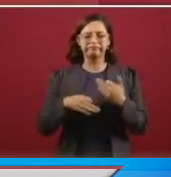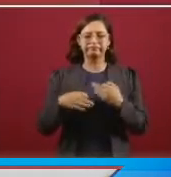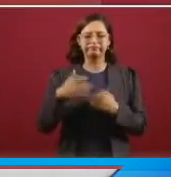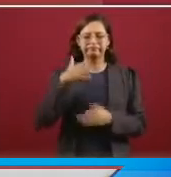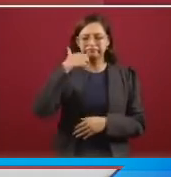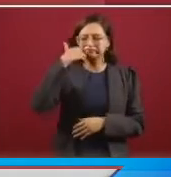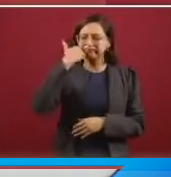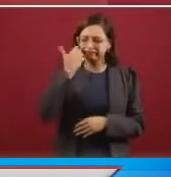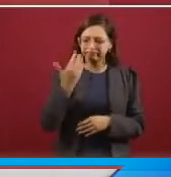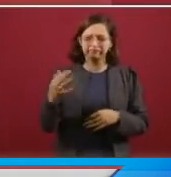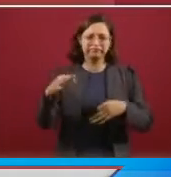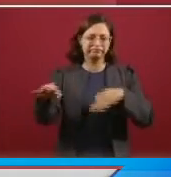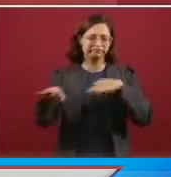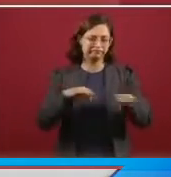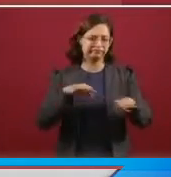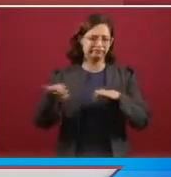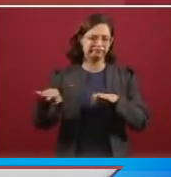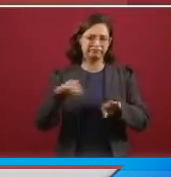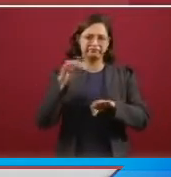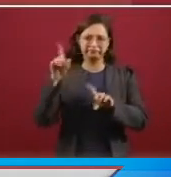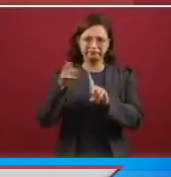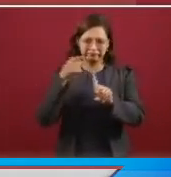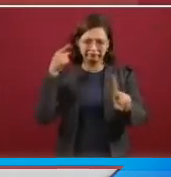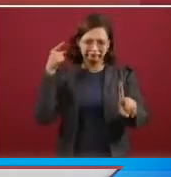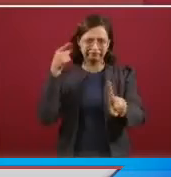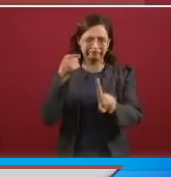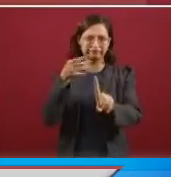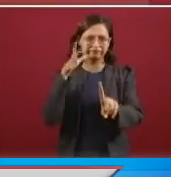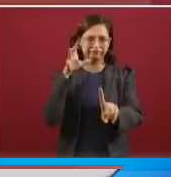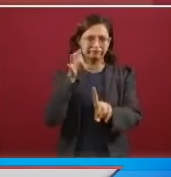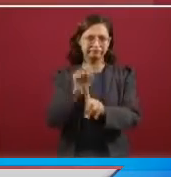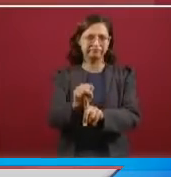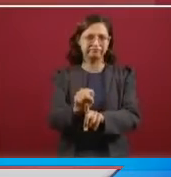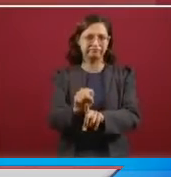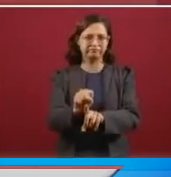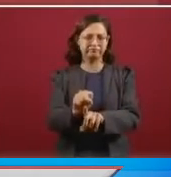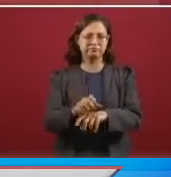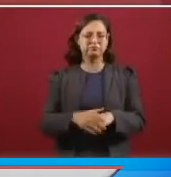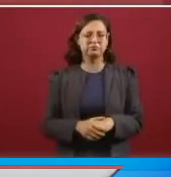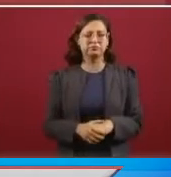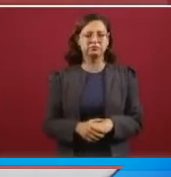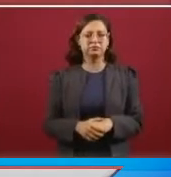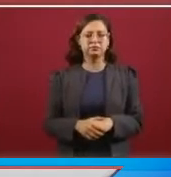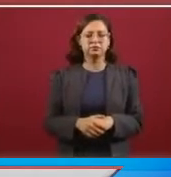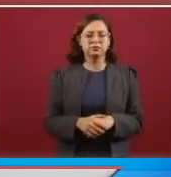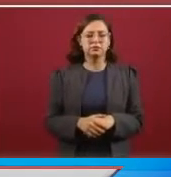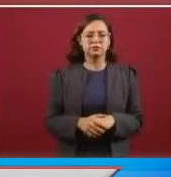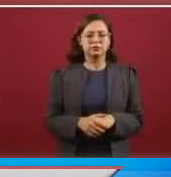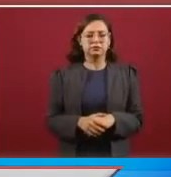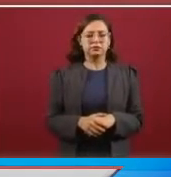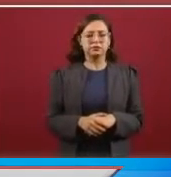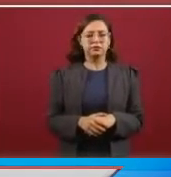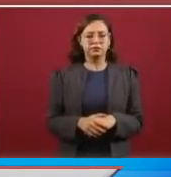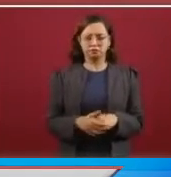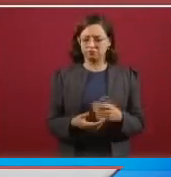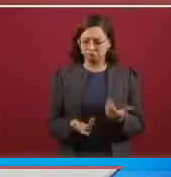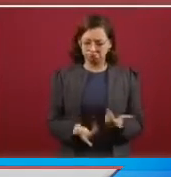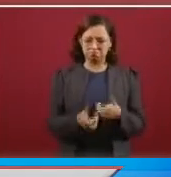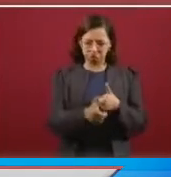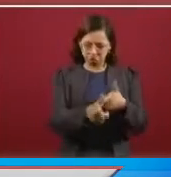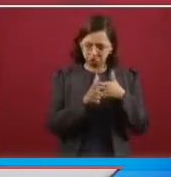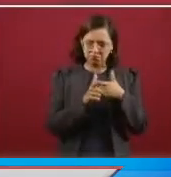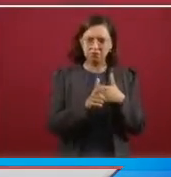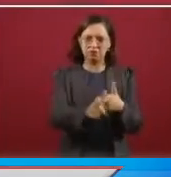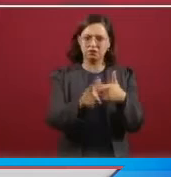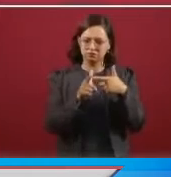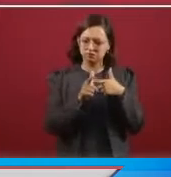semana. En esta reunión el presidente estará presente solo como testigo. Además se acordó una reunión cada 2 meses con los padres para revisar los